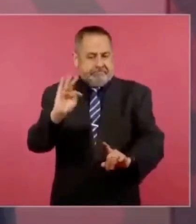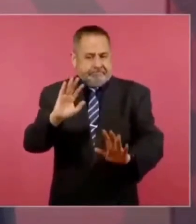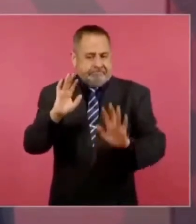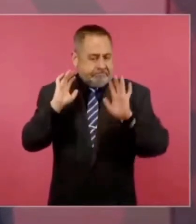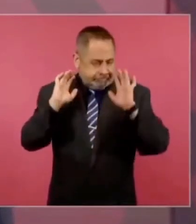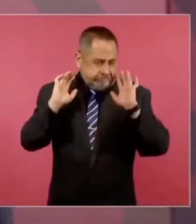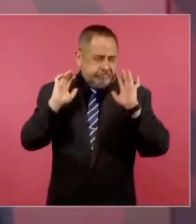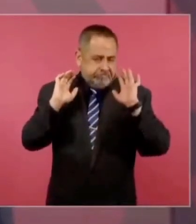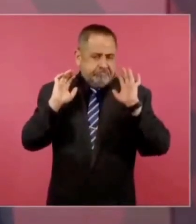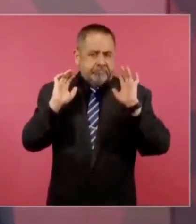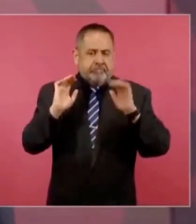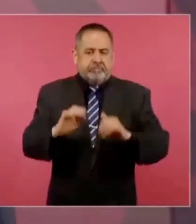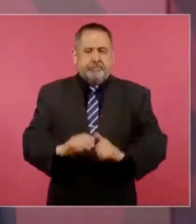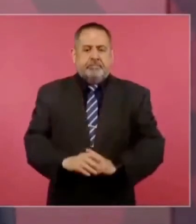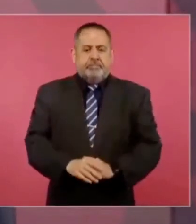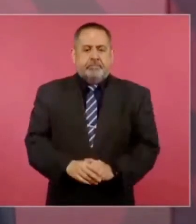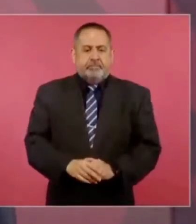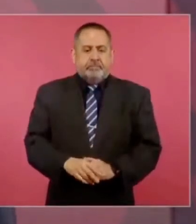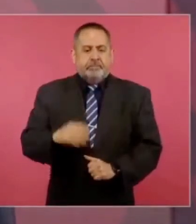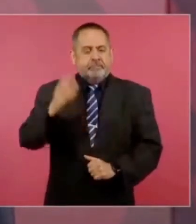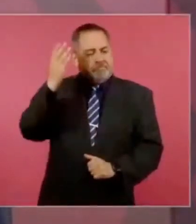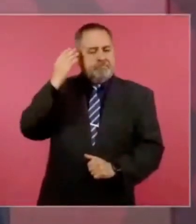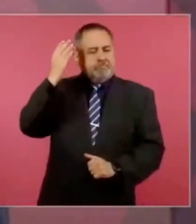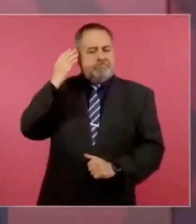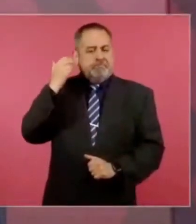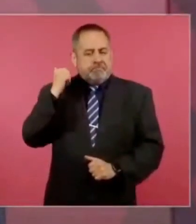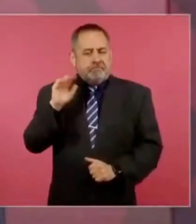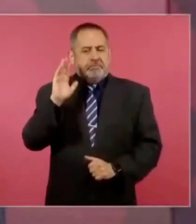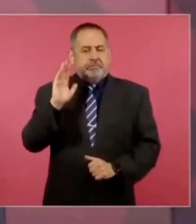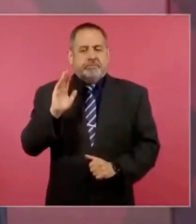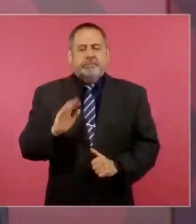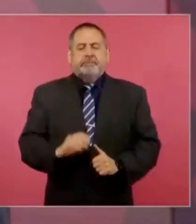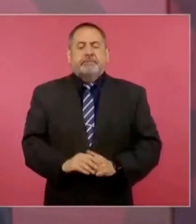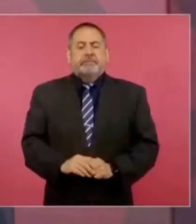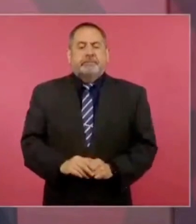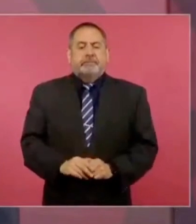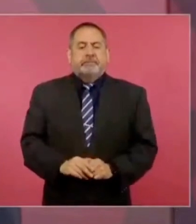antes, en otros tiempos.